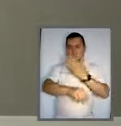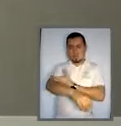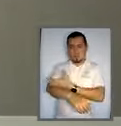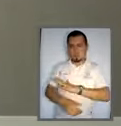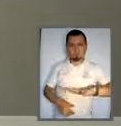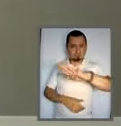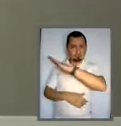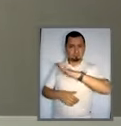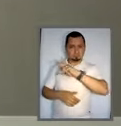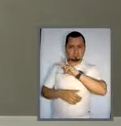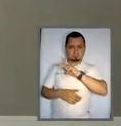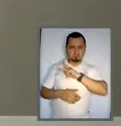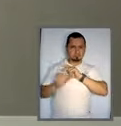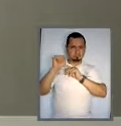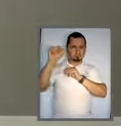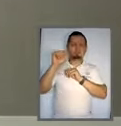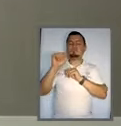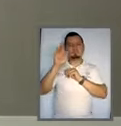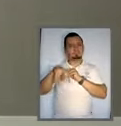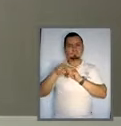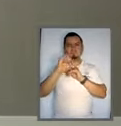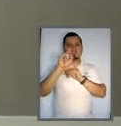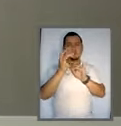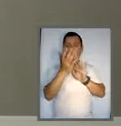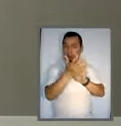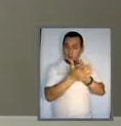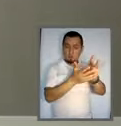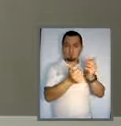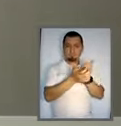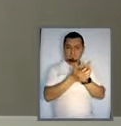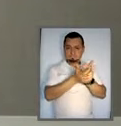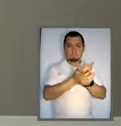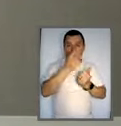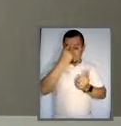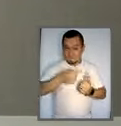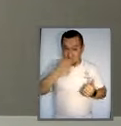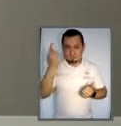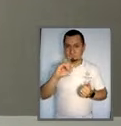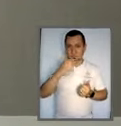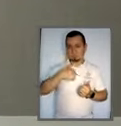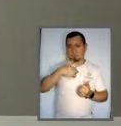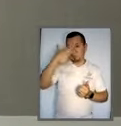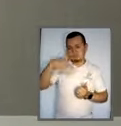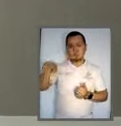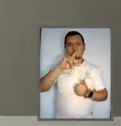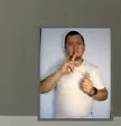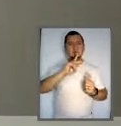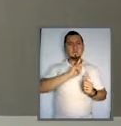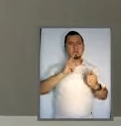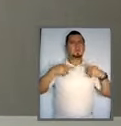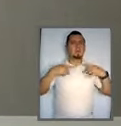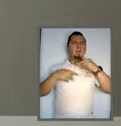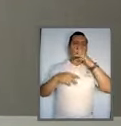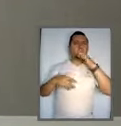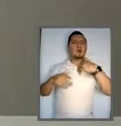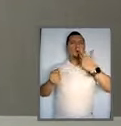dignamente represento seguirán haciendo su máximo esfuerzo. Reitero, no ha sido fácil. También reconocemos que a lo mejor los resultados no